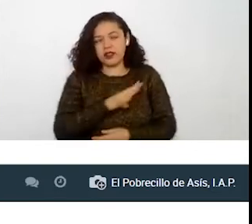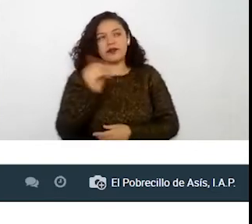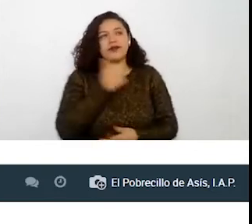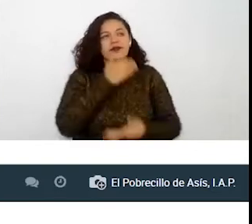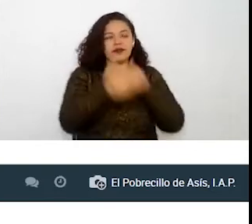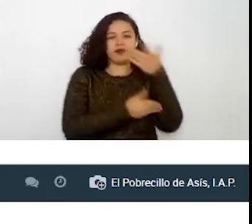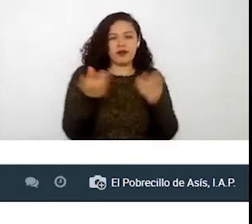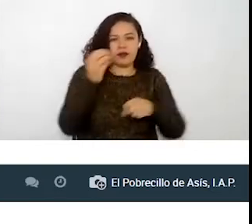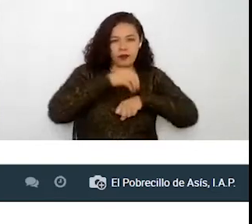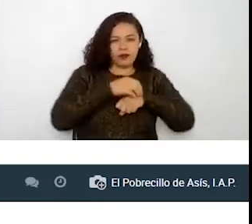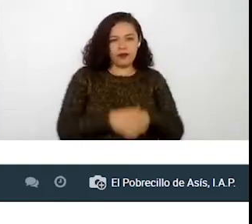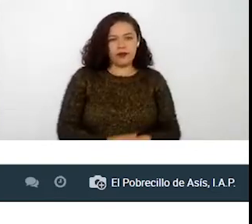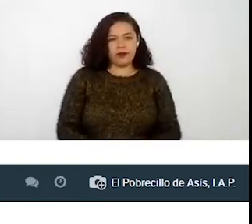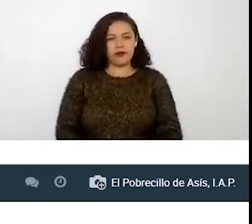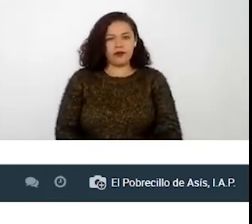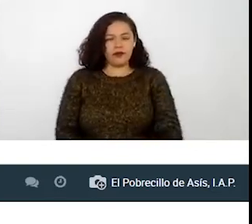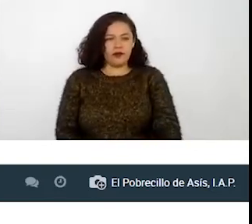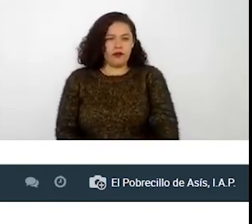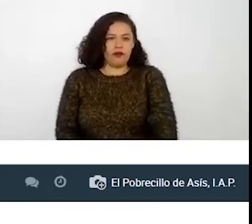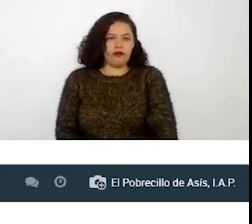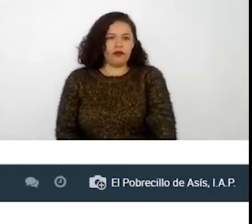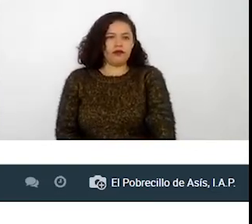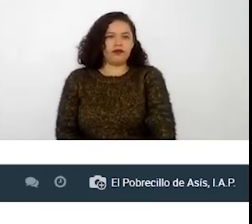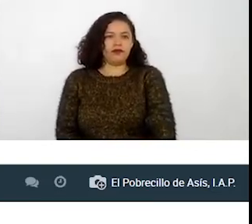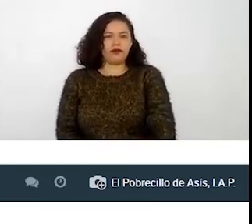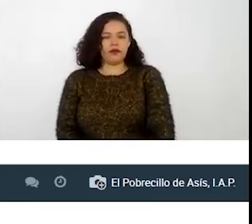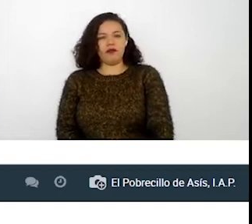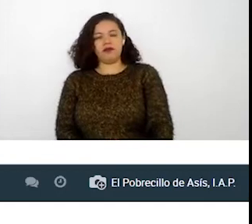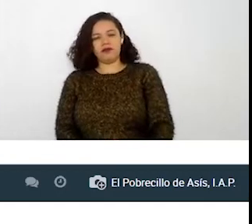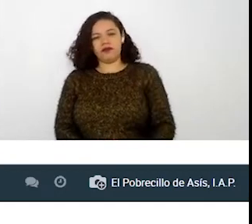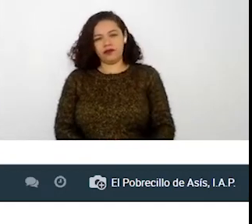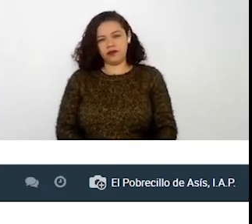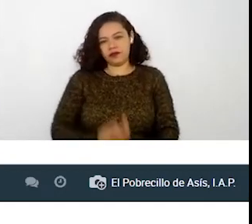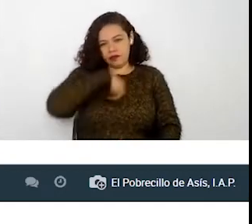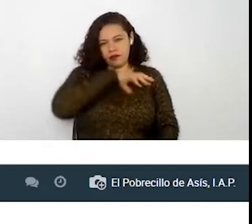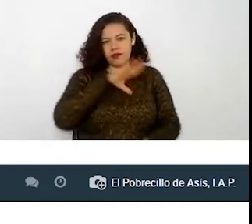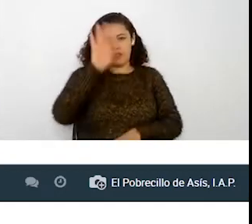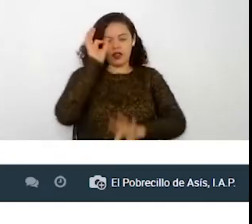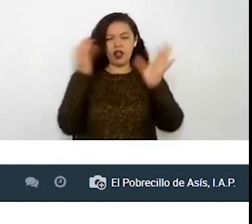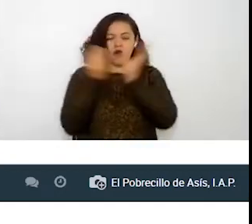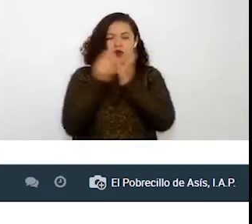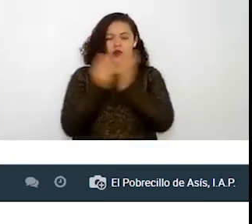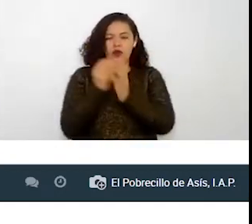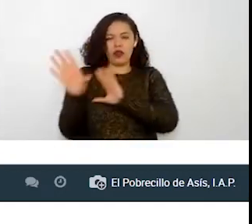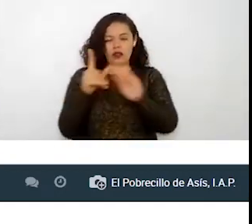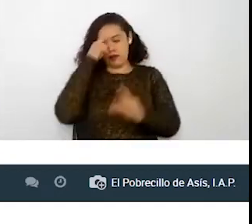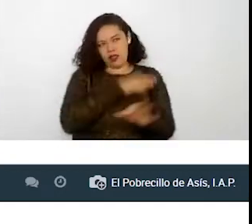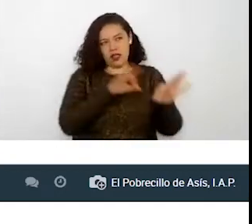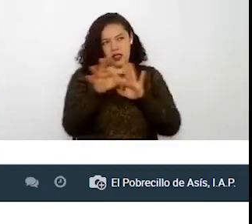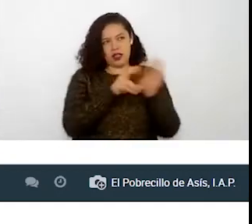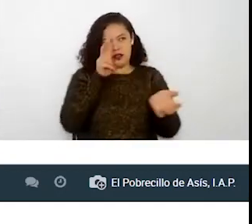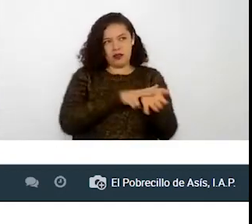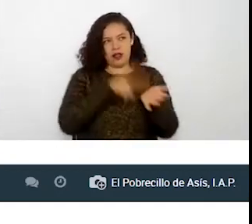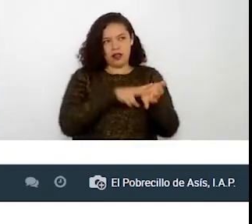servicio en este caso vamos a escoger capacitación para el trabajo con validez